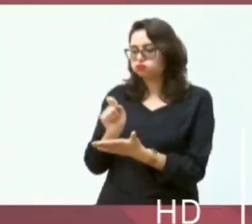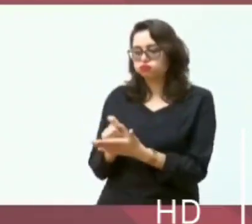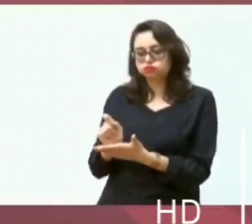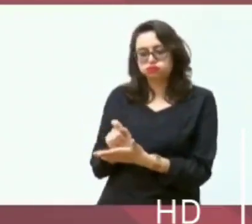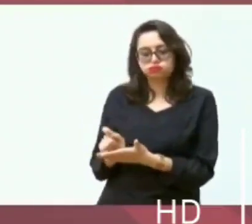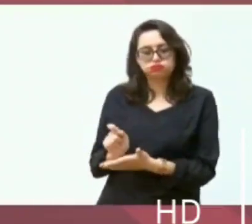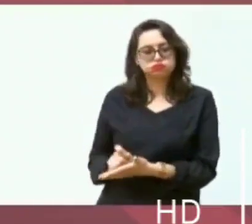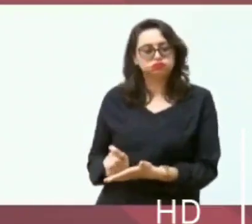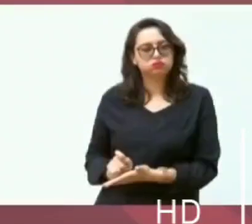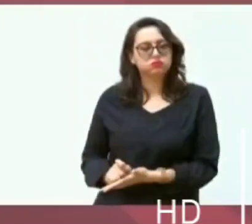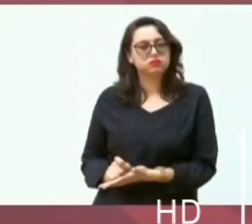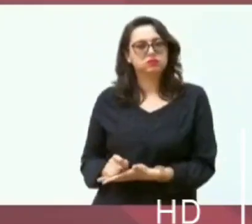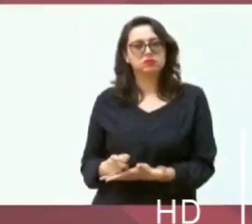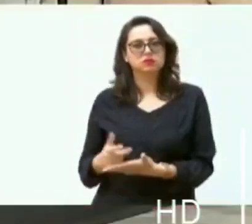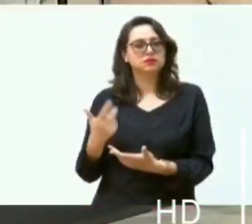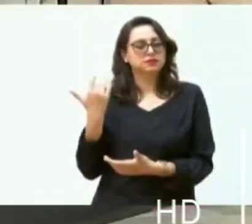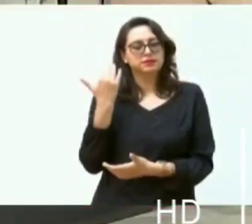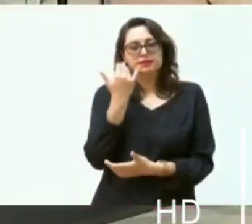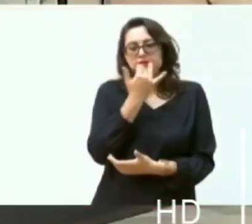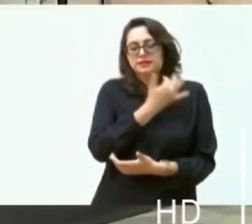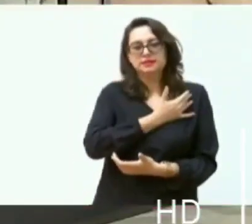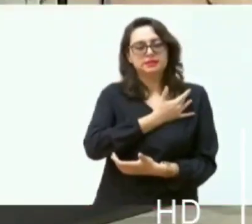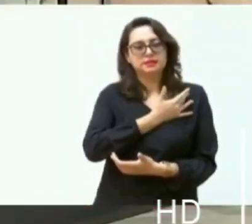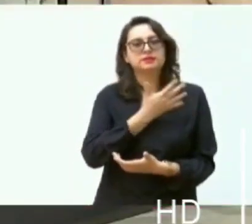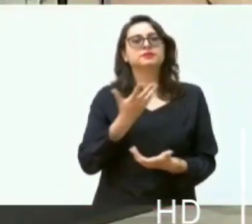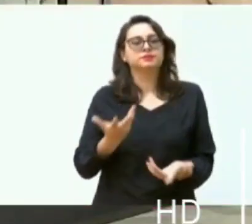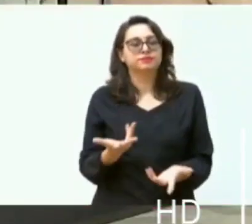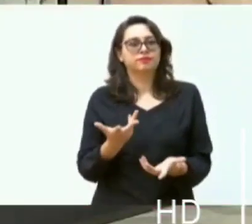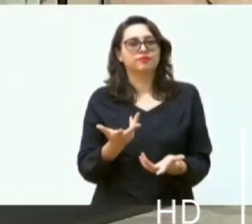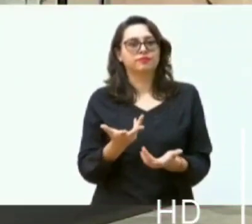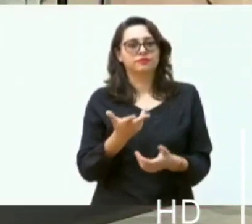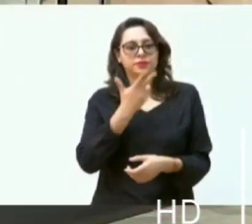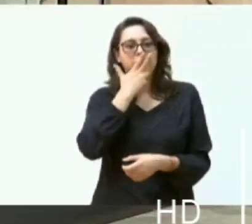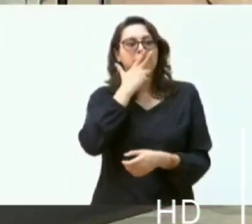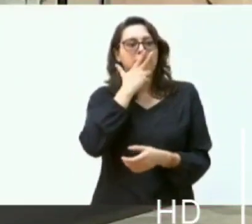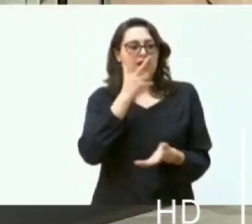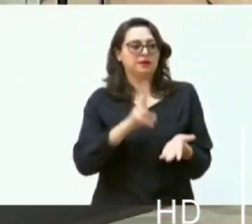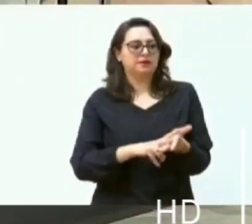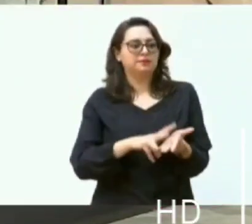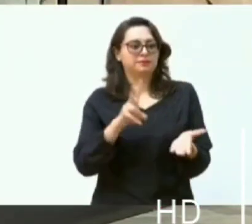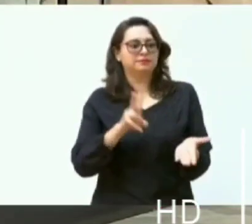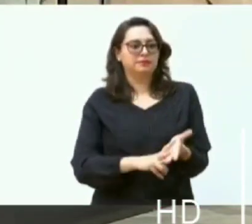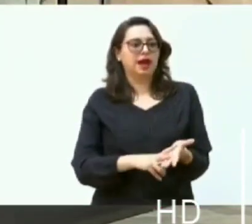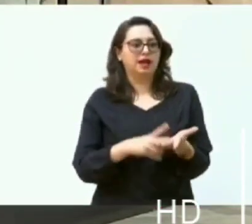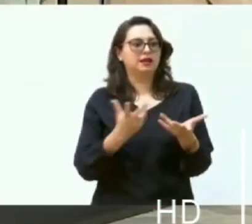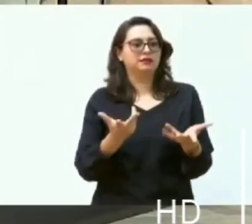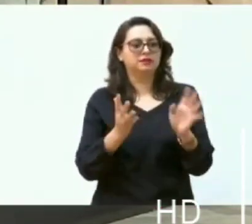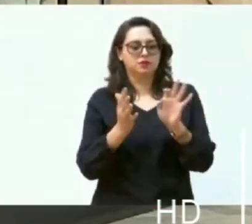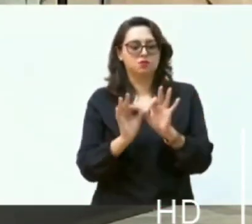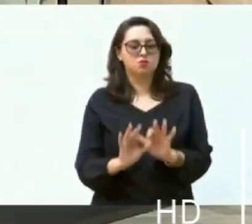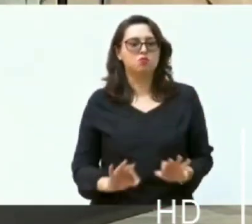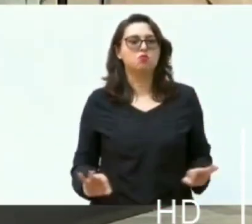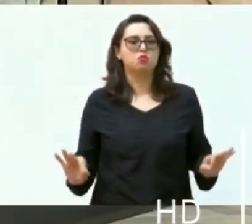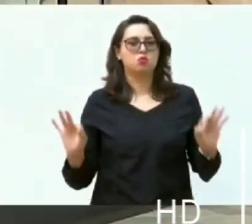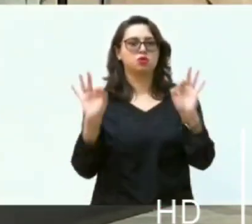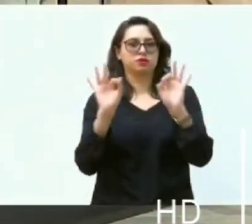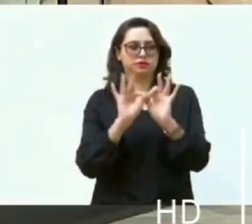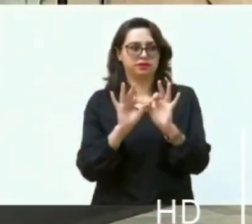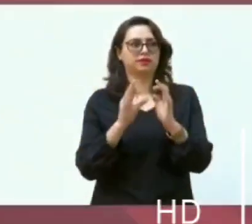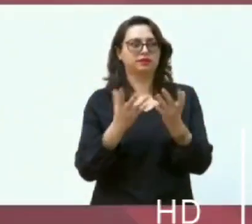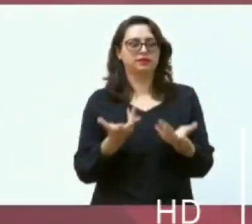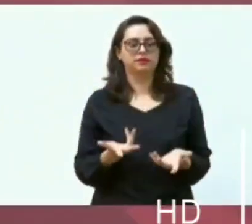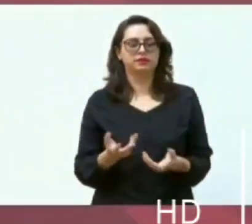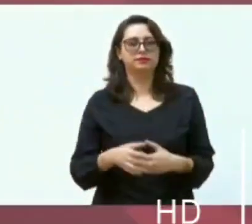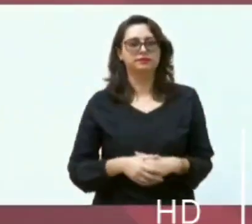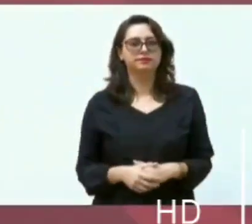y por eso sé la importancia que tiene los documentos de los